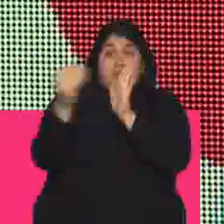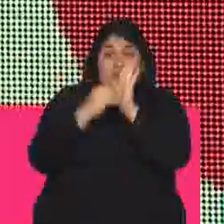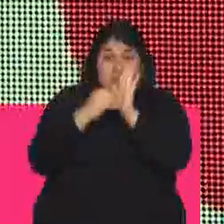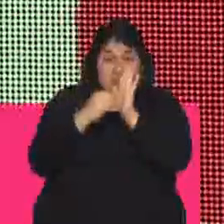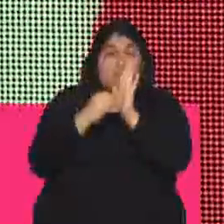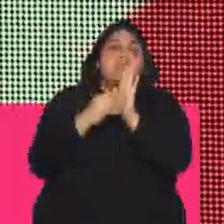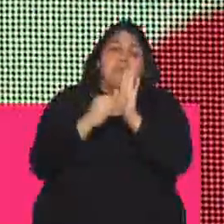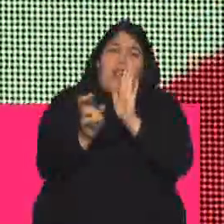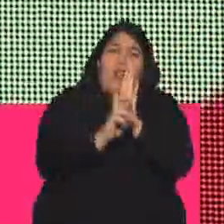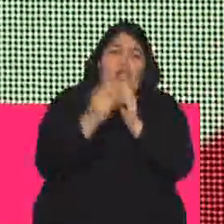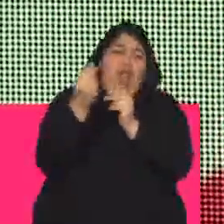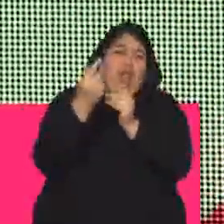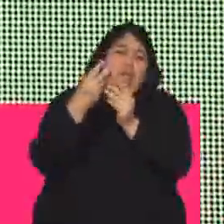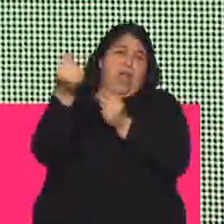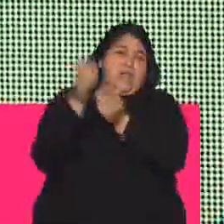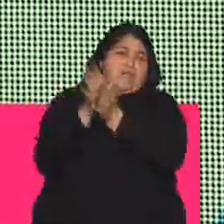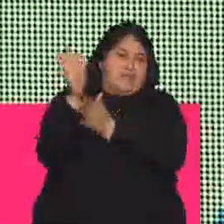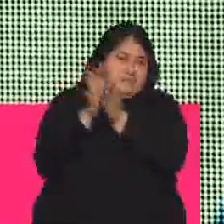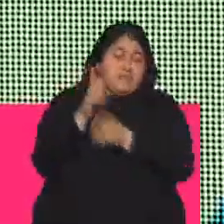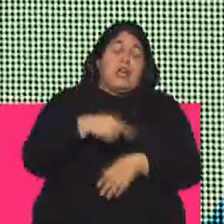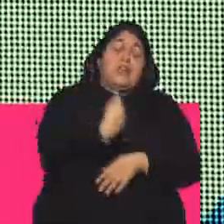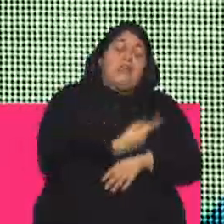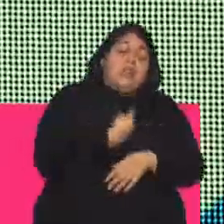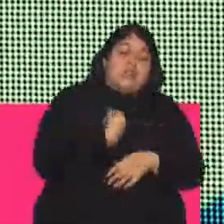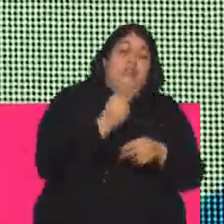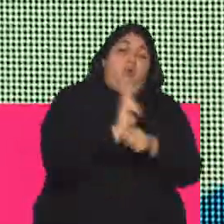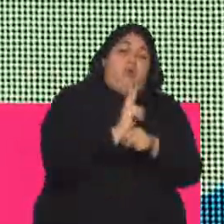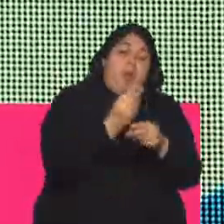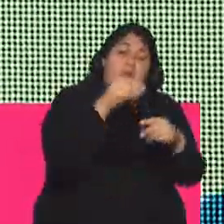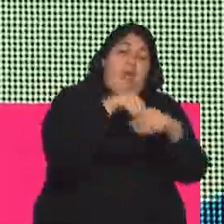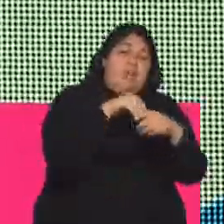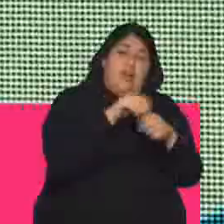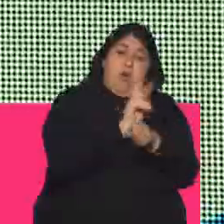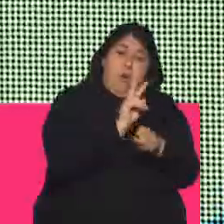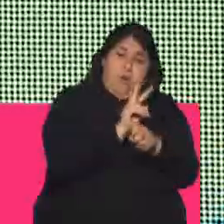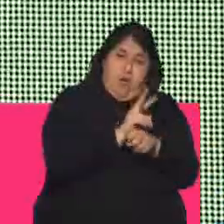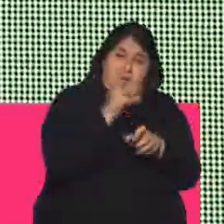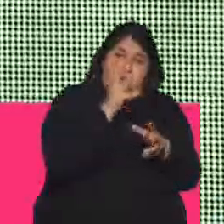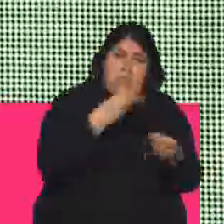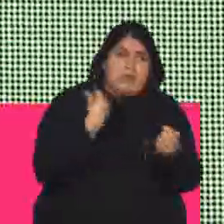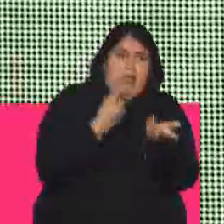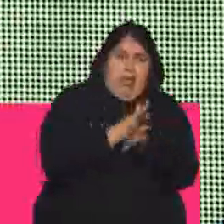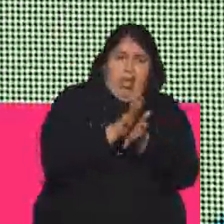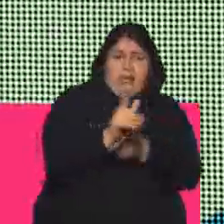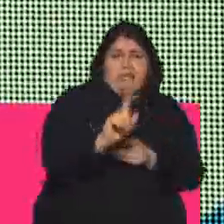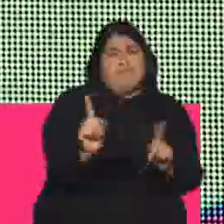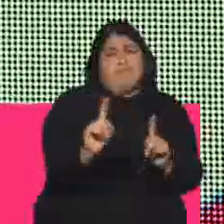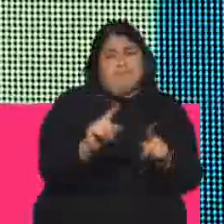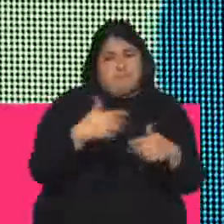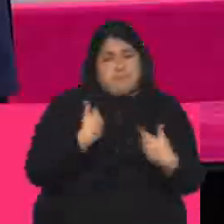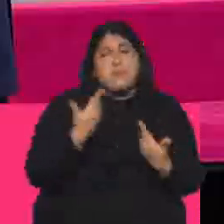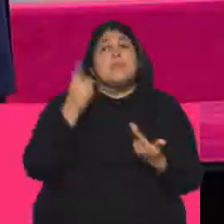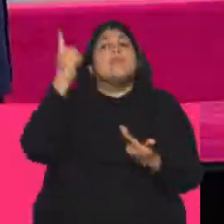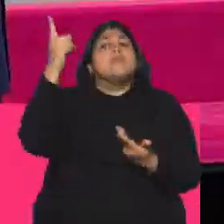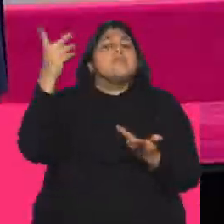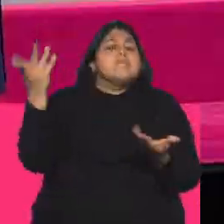fue que por ahora dijimos, queremos cuidar las reservas del Banco Central, que no hay tanto dólar para tirar manteca al techo. Del otro lado dicen, bueno,